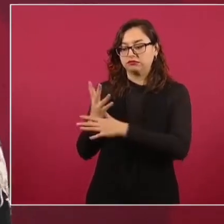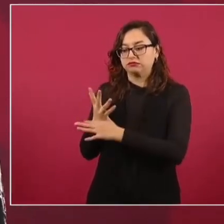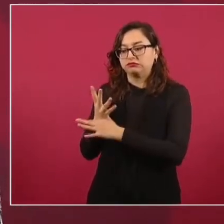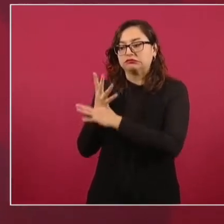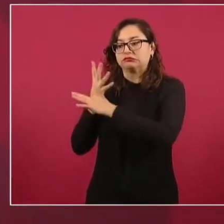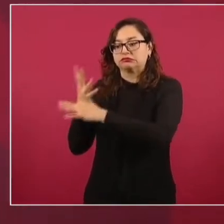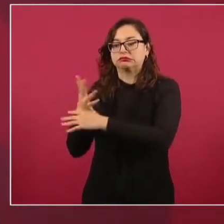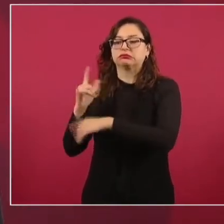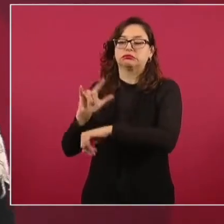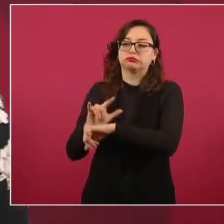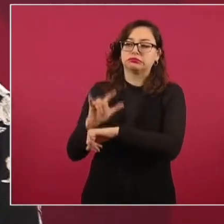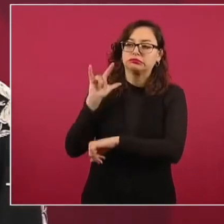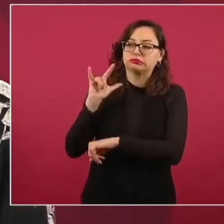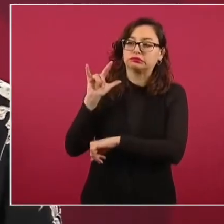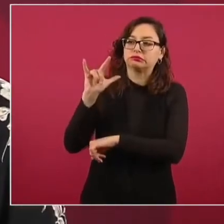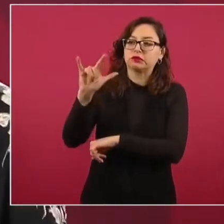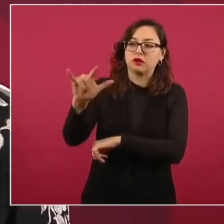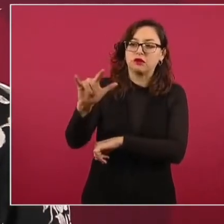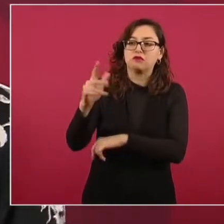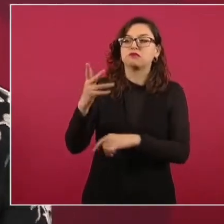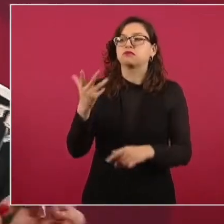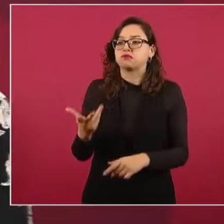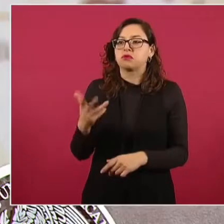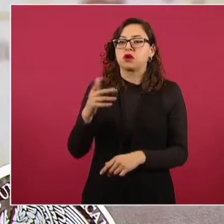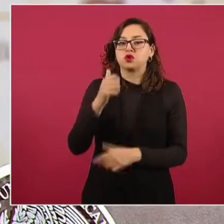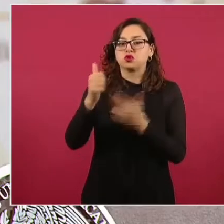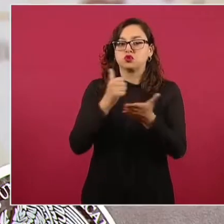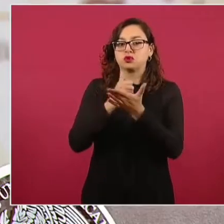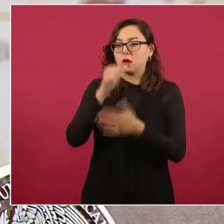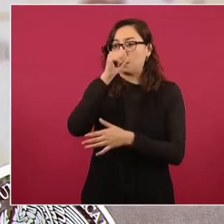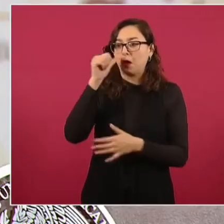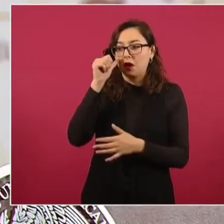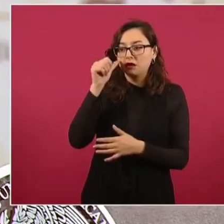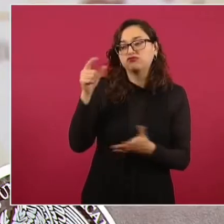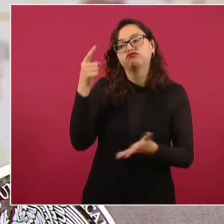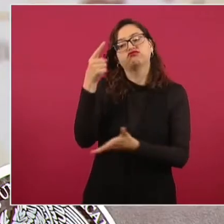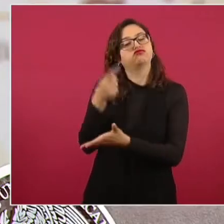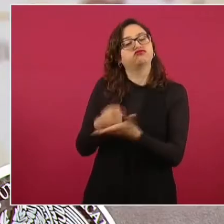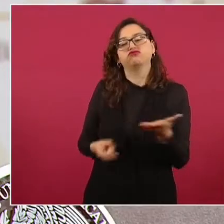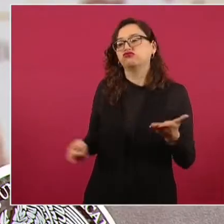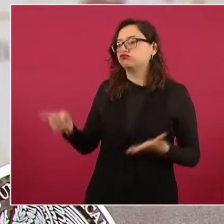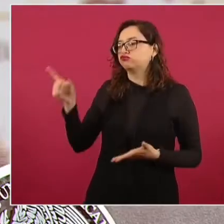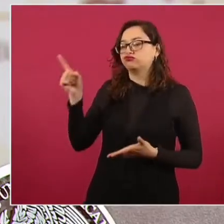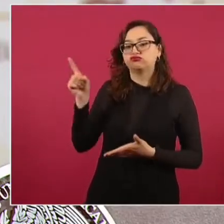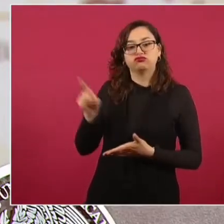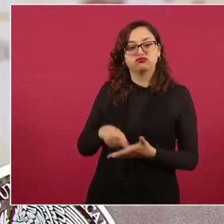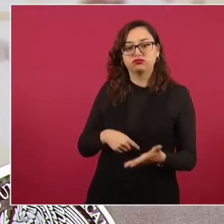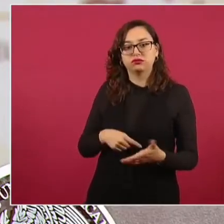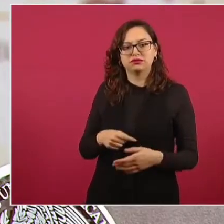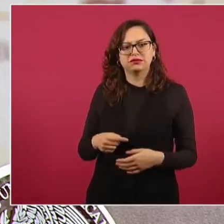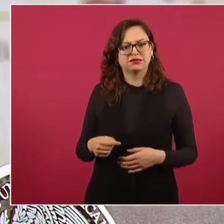Juárez. Nunca citó fuente ni atribuyó a nadie más el dislate. ¡Qué manera